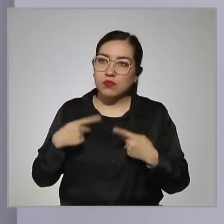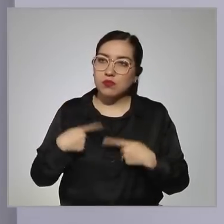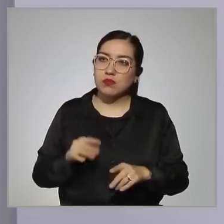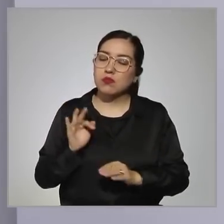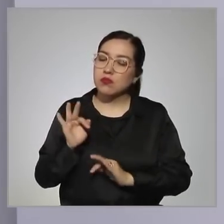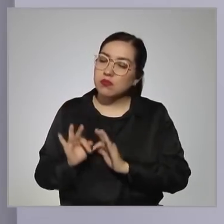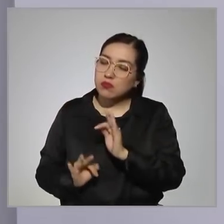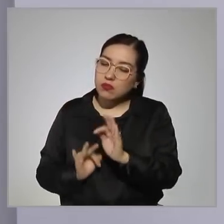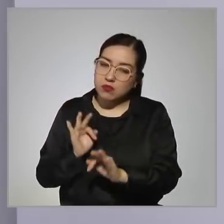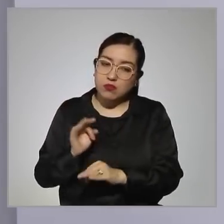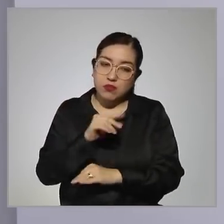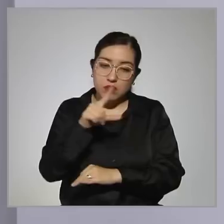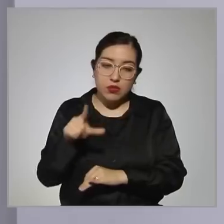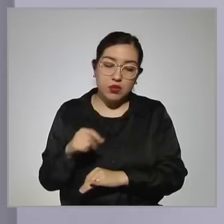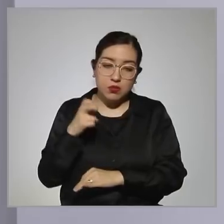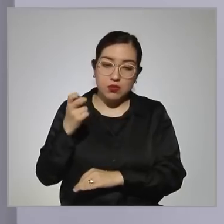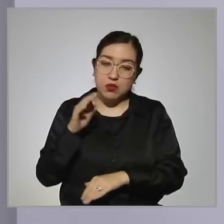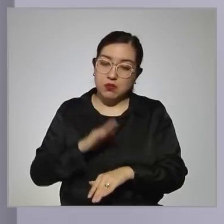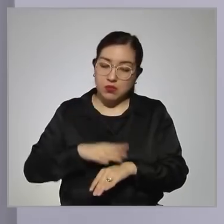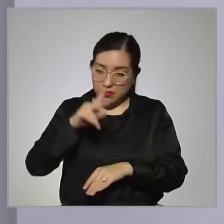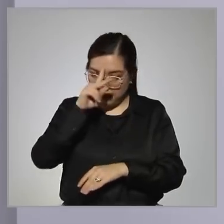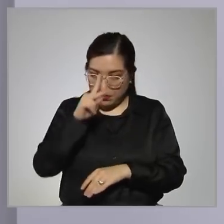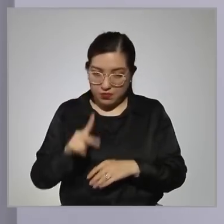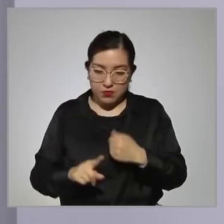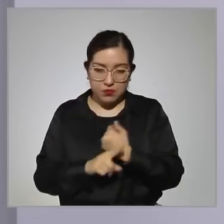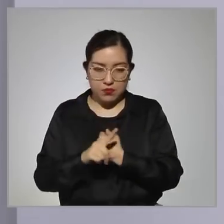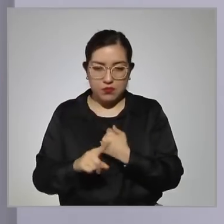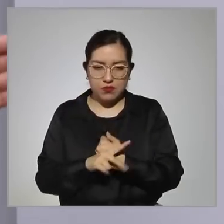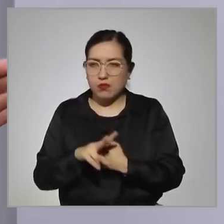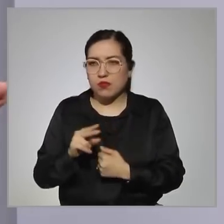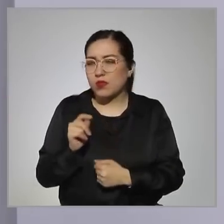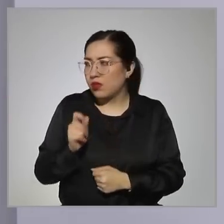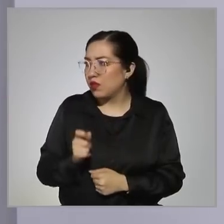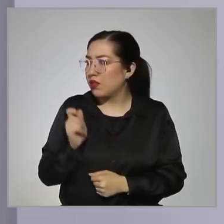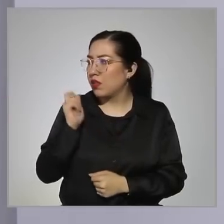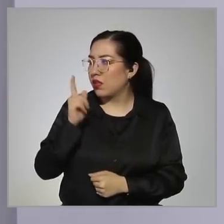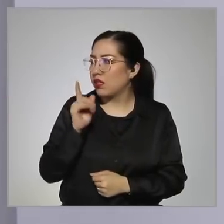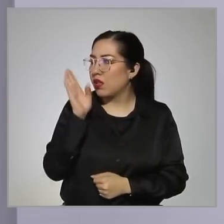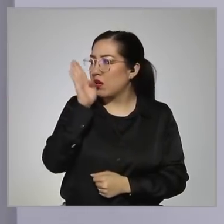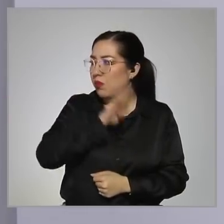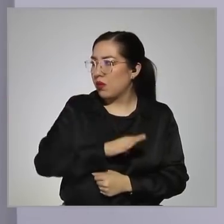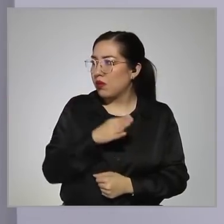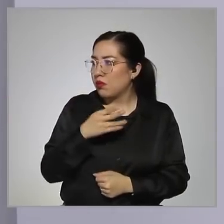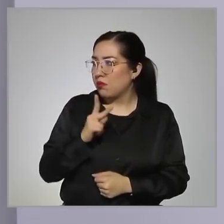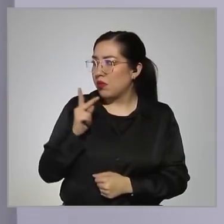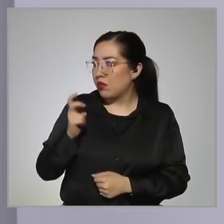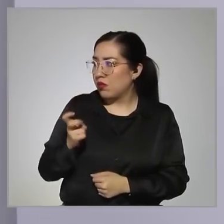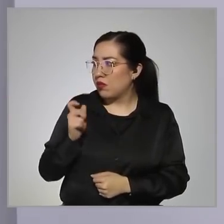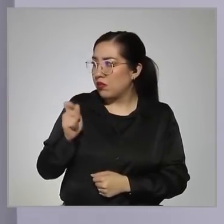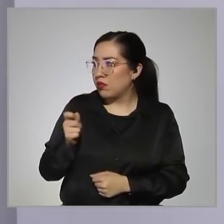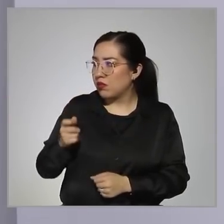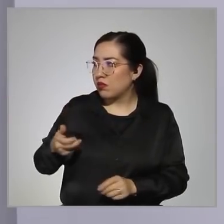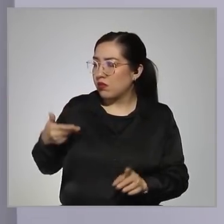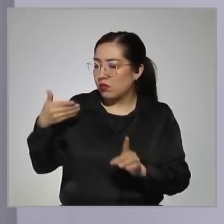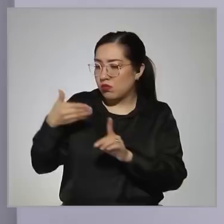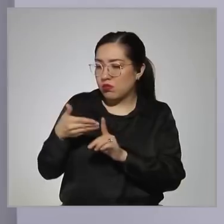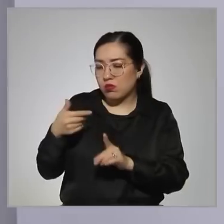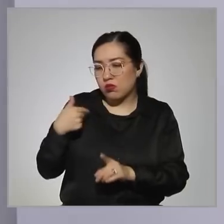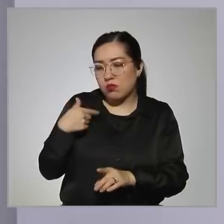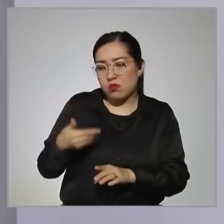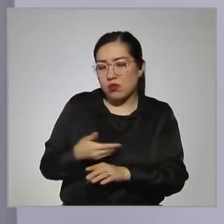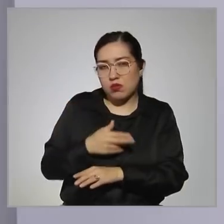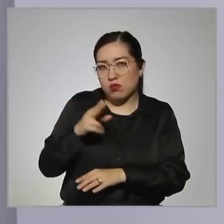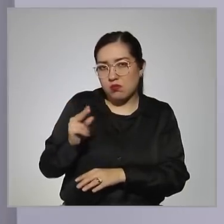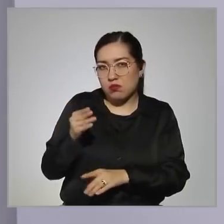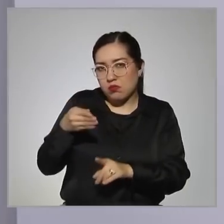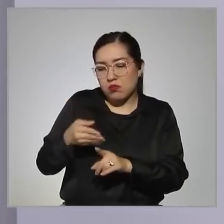convierte después en un gran peso, y tampoco verlo como algo malo, el dejar de lado que es un propósito que yo no tenía la intención,